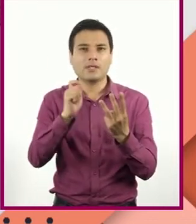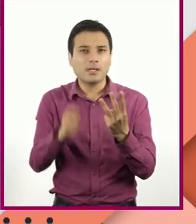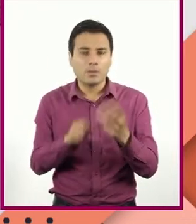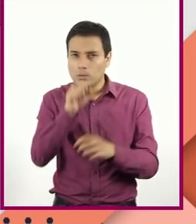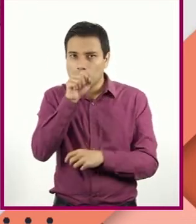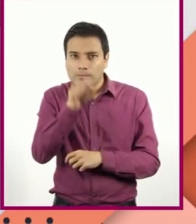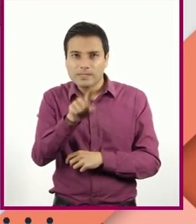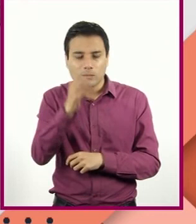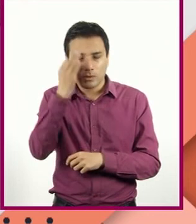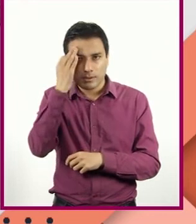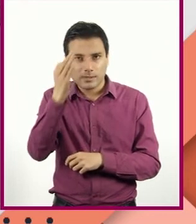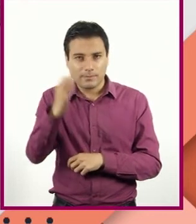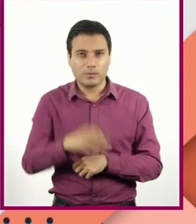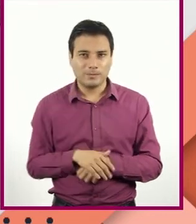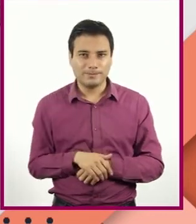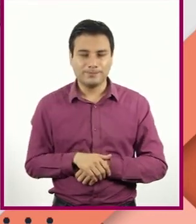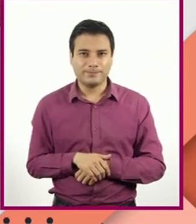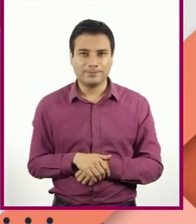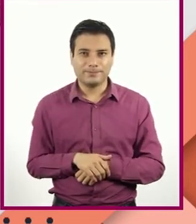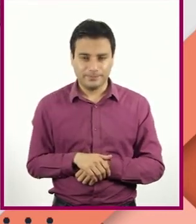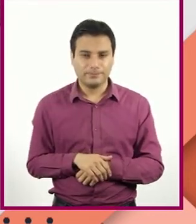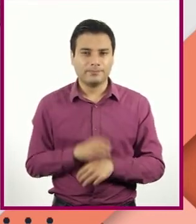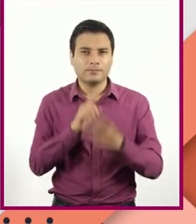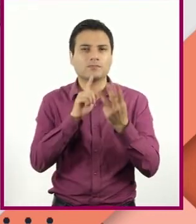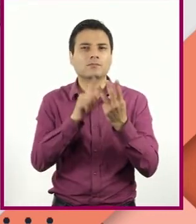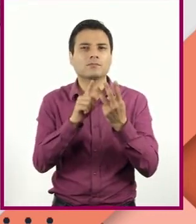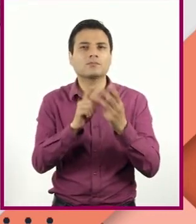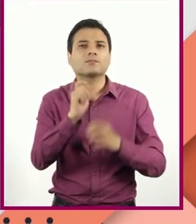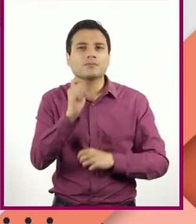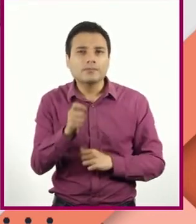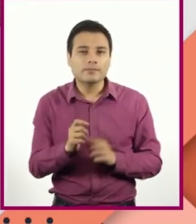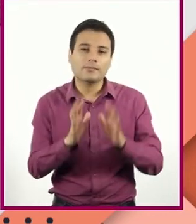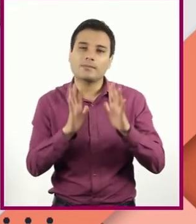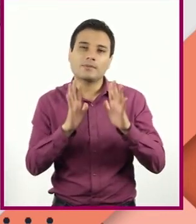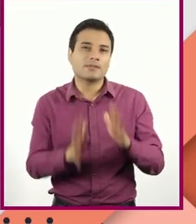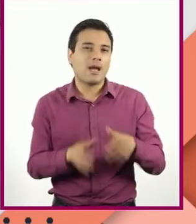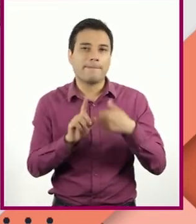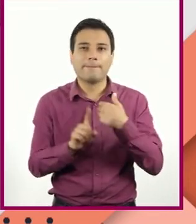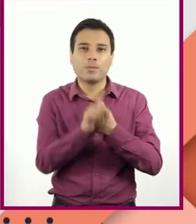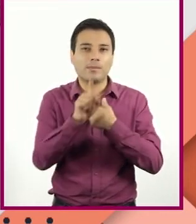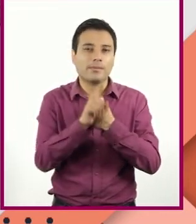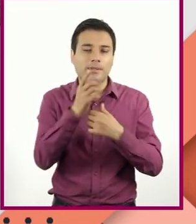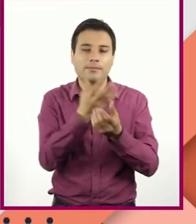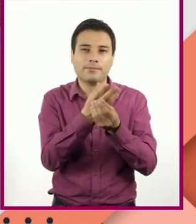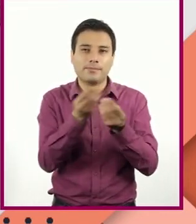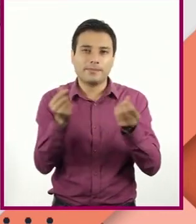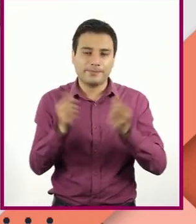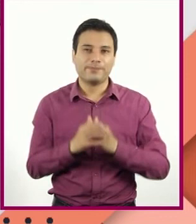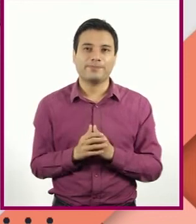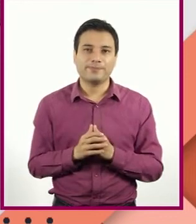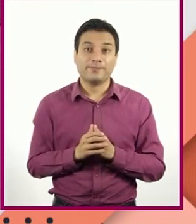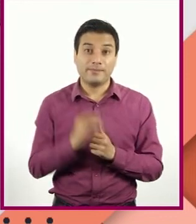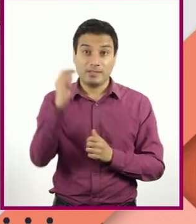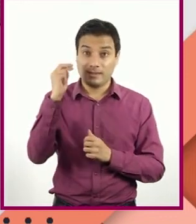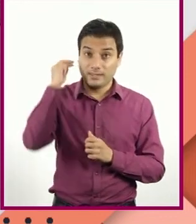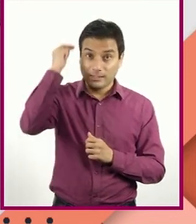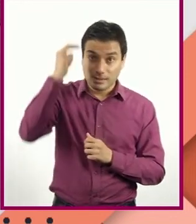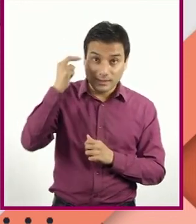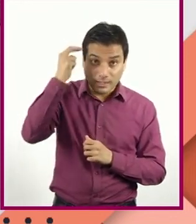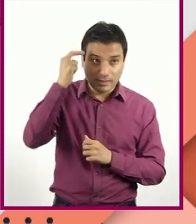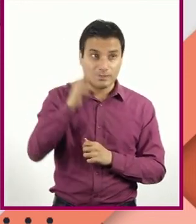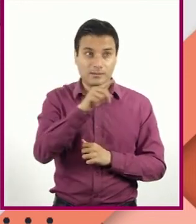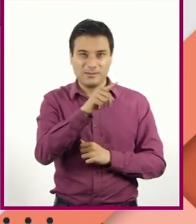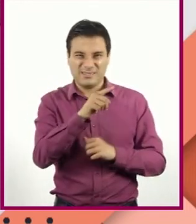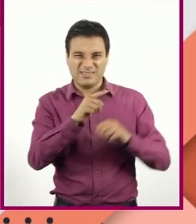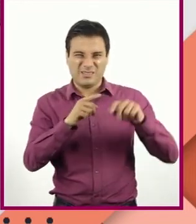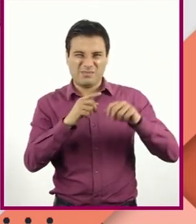momento clímax de la acción. La tercera es la resolución. Gilgamesh encuentra en Enkidu una